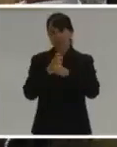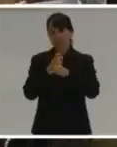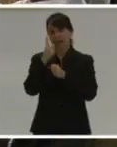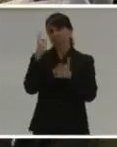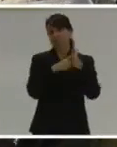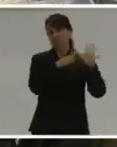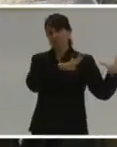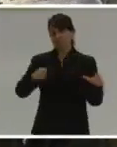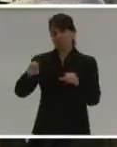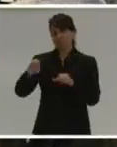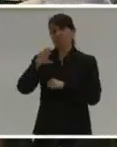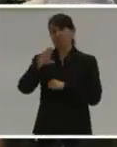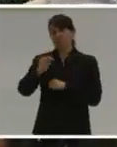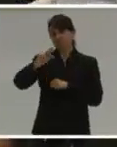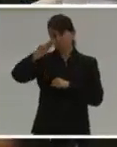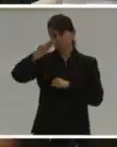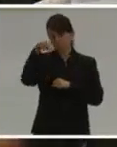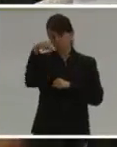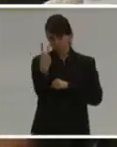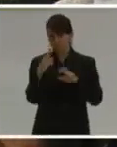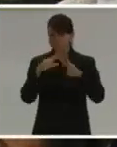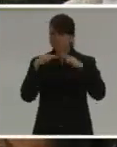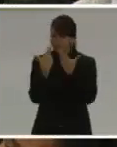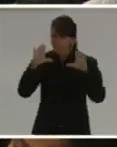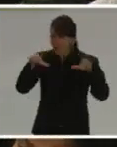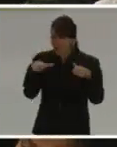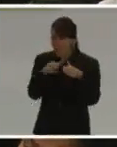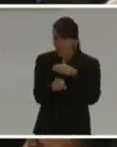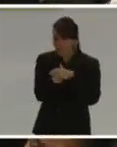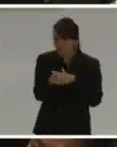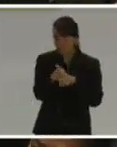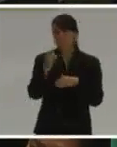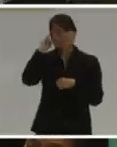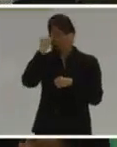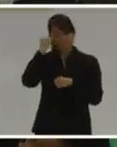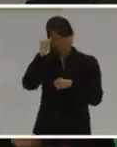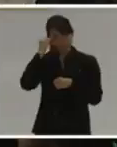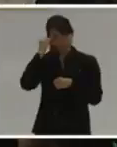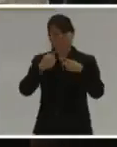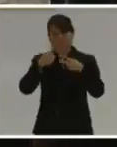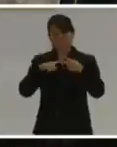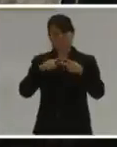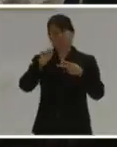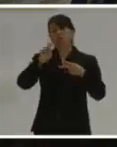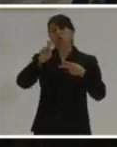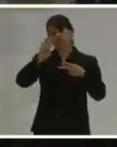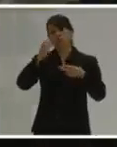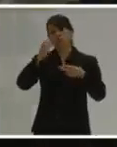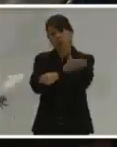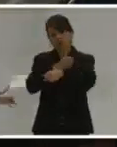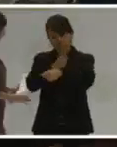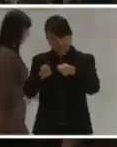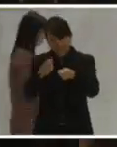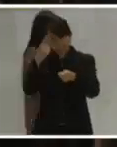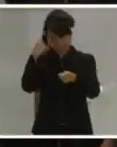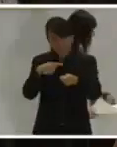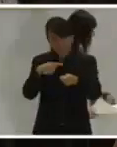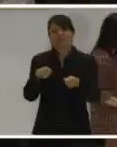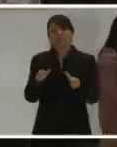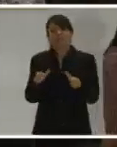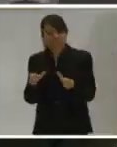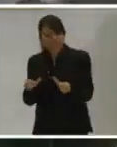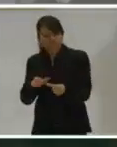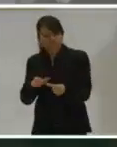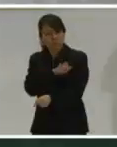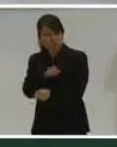el Grupo de Trabajo sobre Pueblos Indígenas de la Subcomisión de Prevención de Discriminación y Protección a las Minorías.